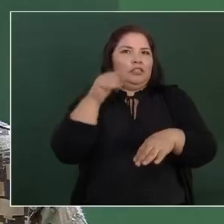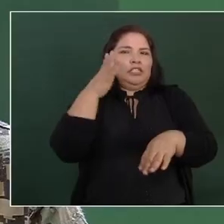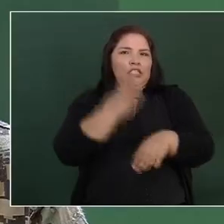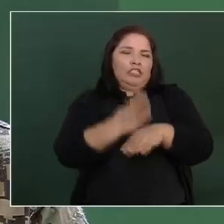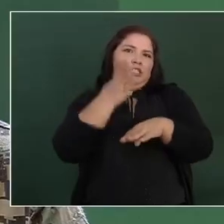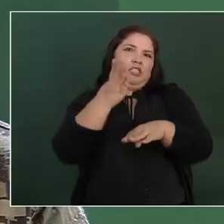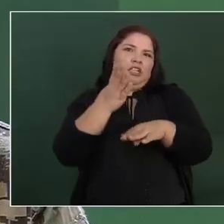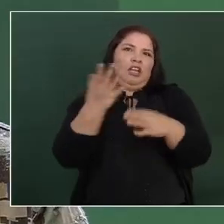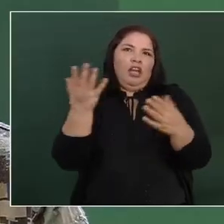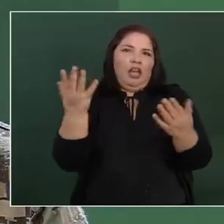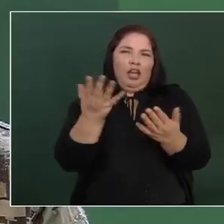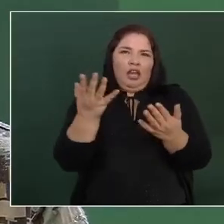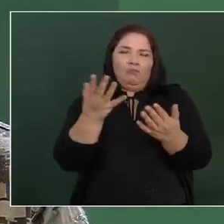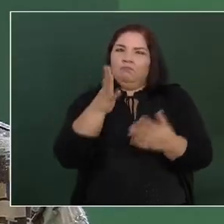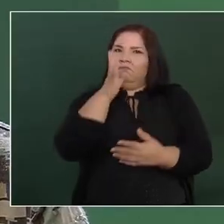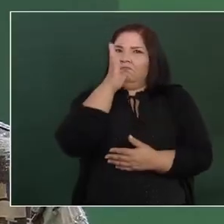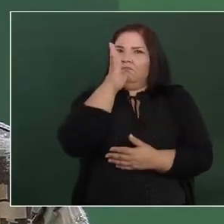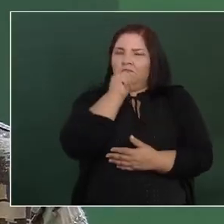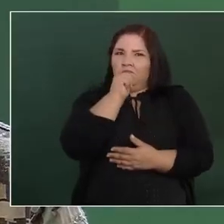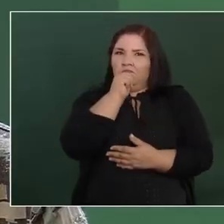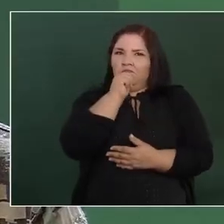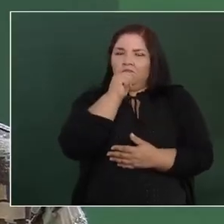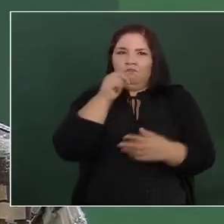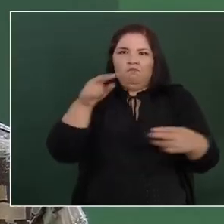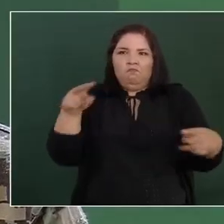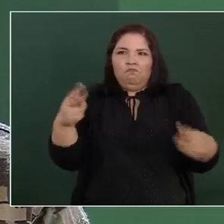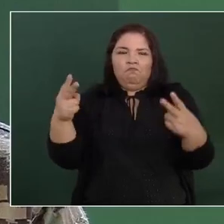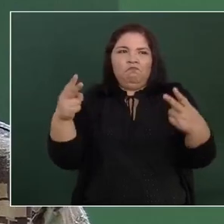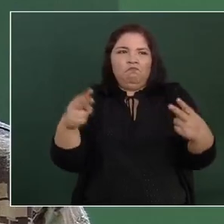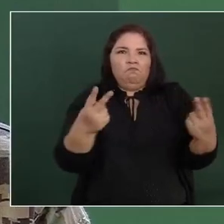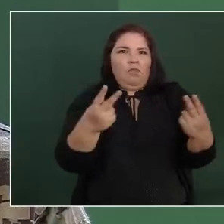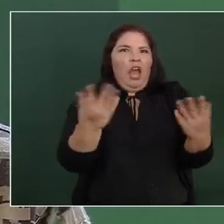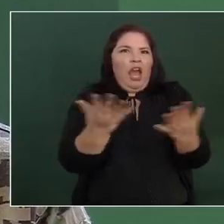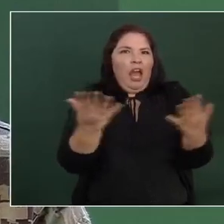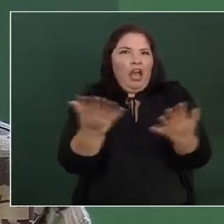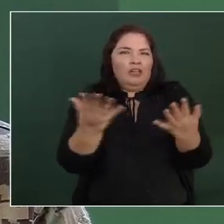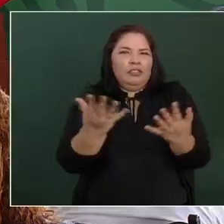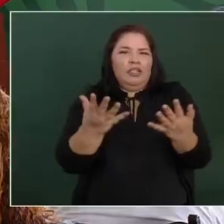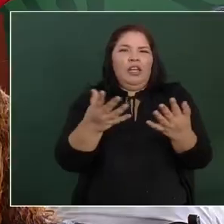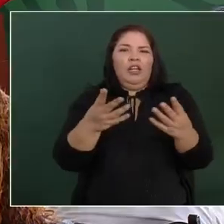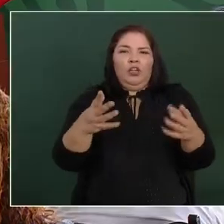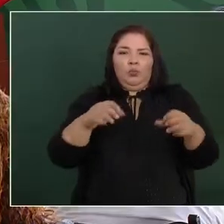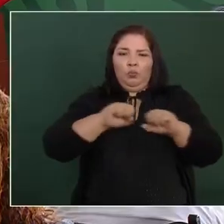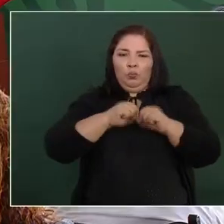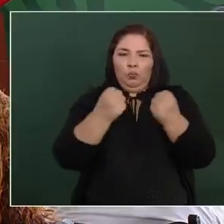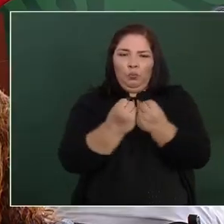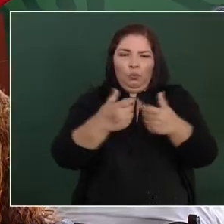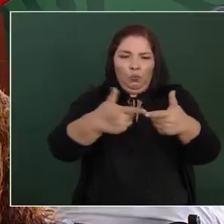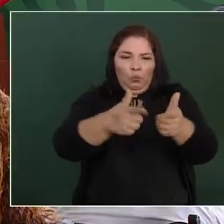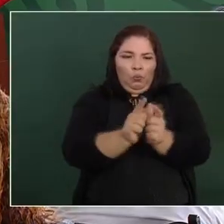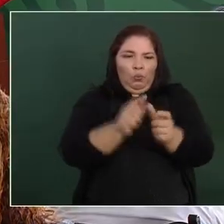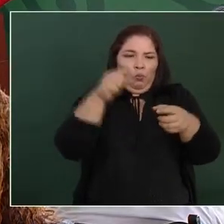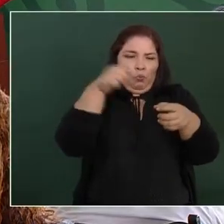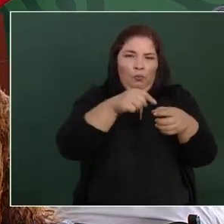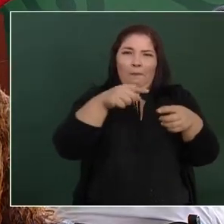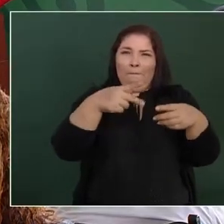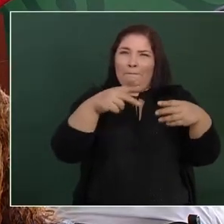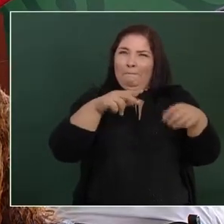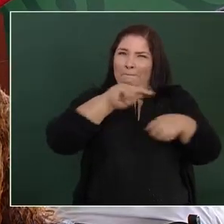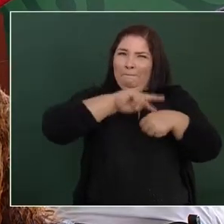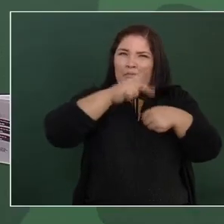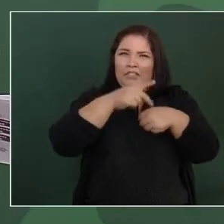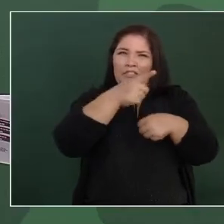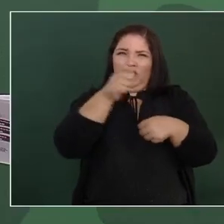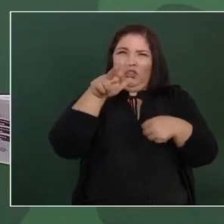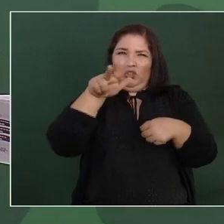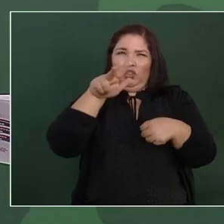simple y sencillamente no puede él vender en ningún país de los que son socios, que son más o menos 180 países,